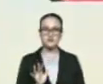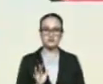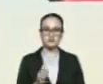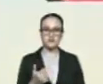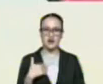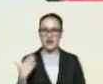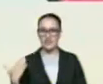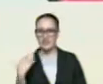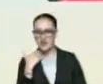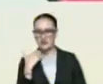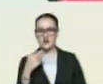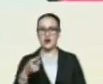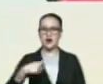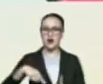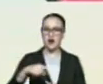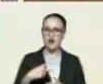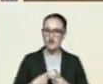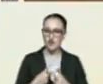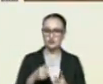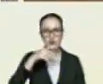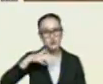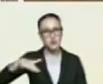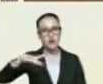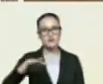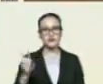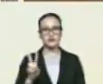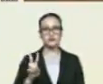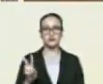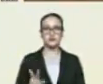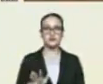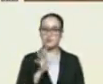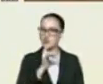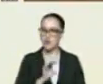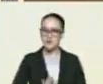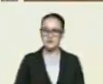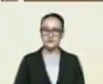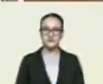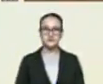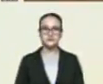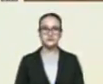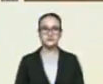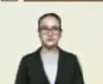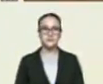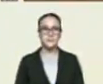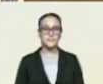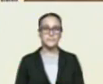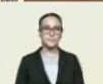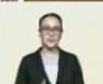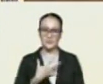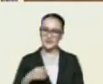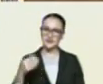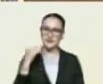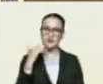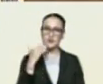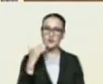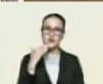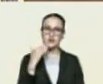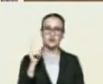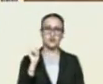y procure doblegar la voluntad del pueblo de Venezuela. Al jefe del imperio y a quienes le